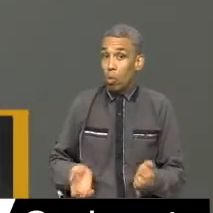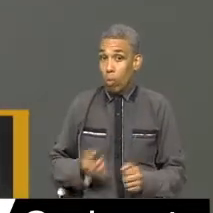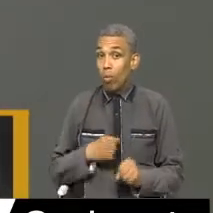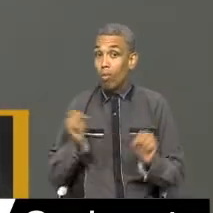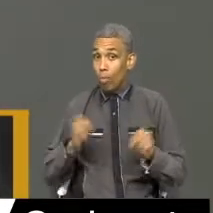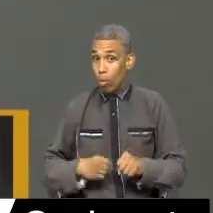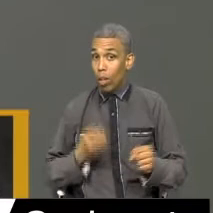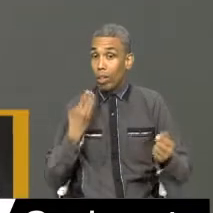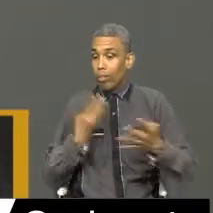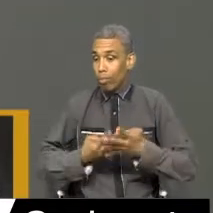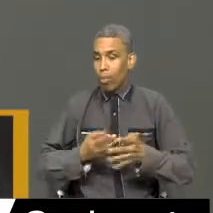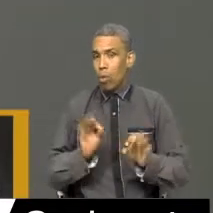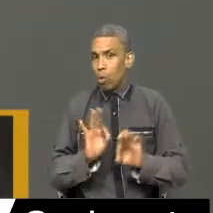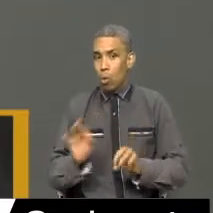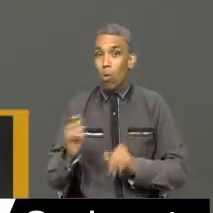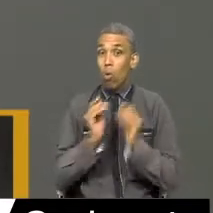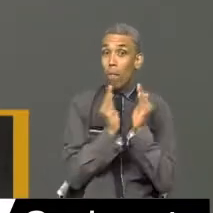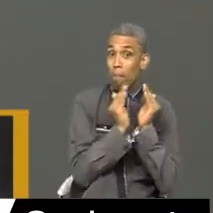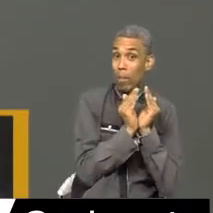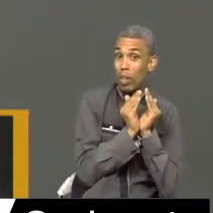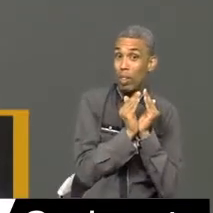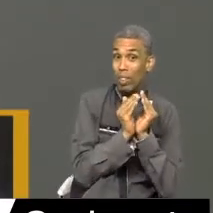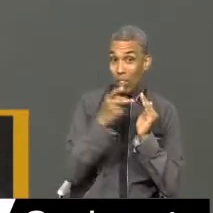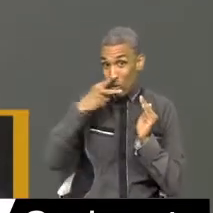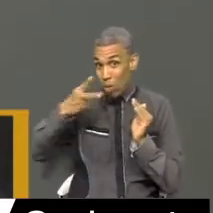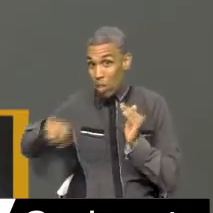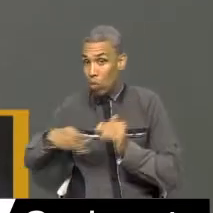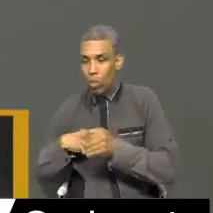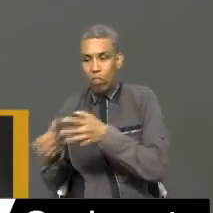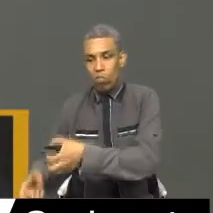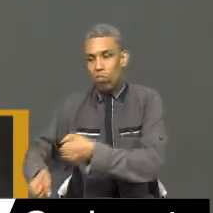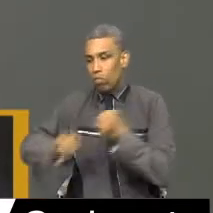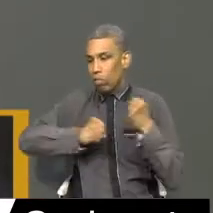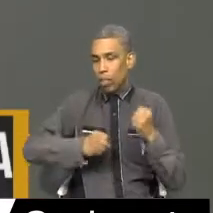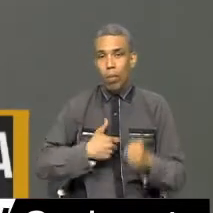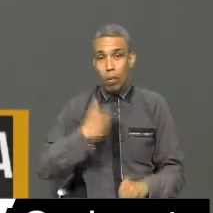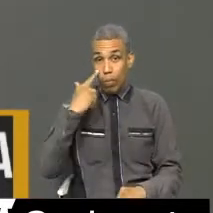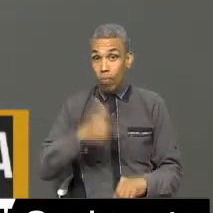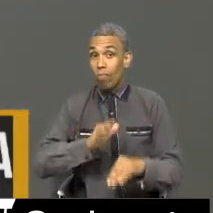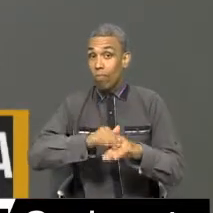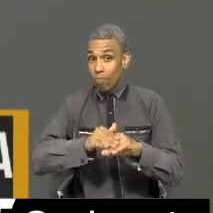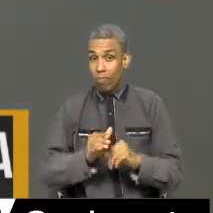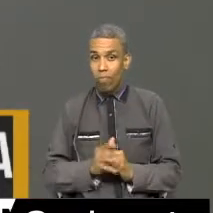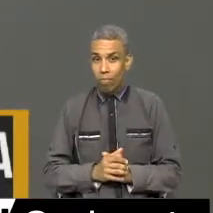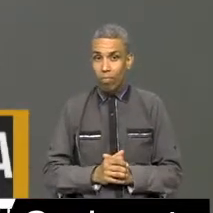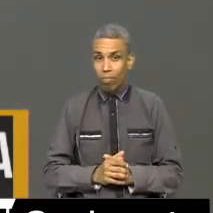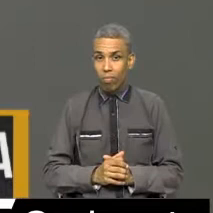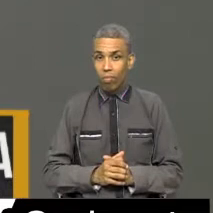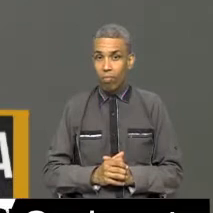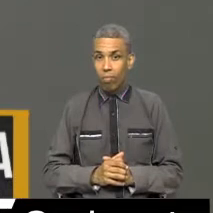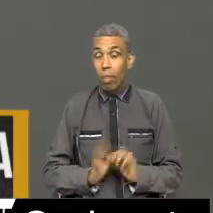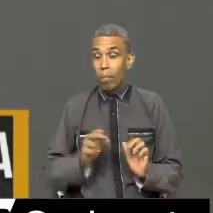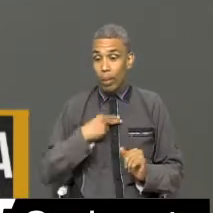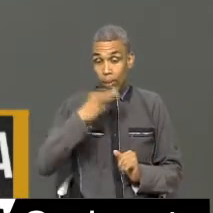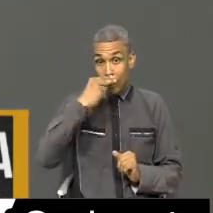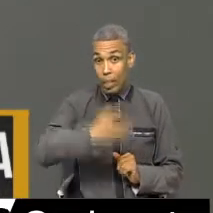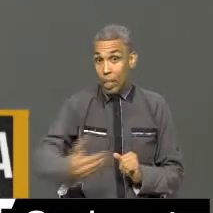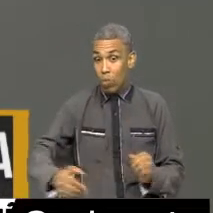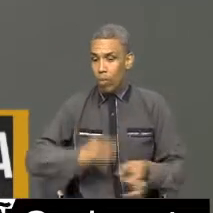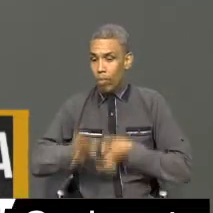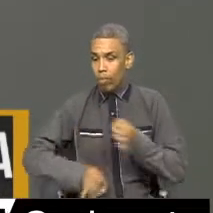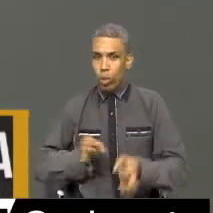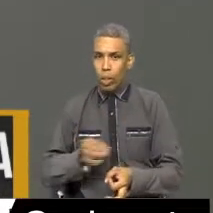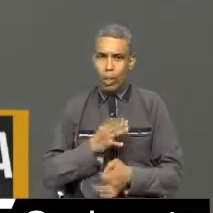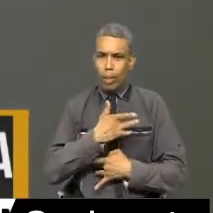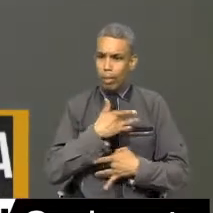perder la patria potestad de sus hijos. Entonces son medidas muy drásticas y además de eso tenemos que garantizarle los derechos a los niños, como es la salud,